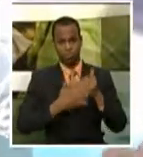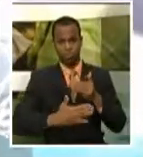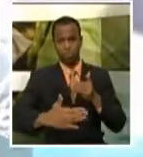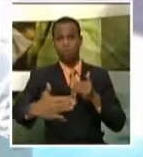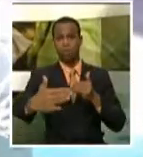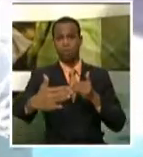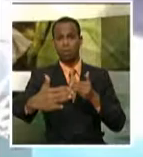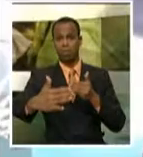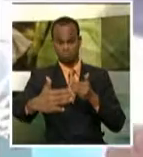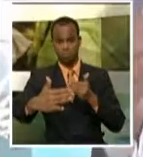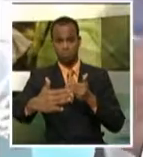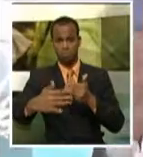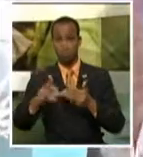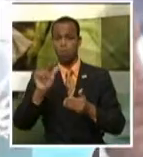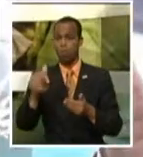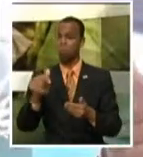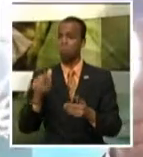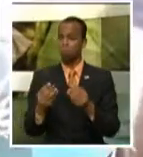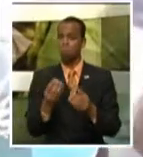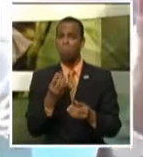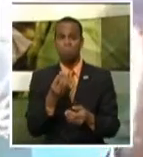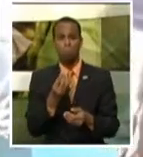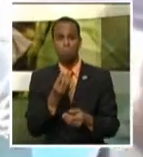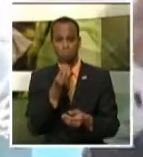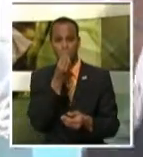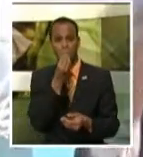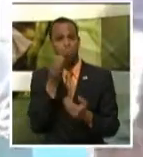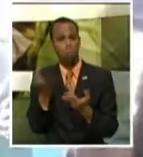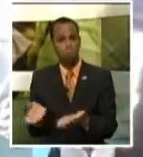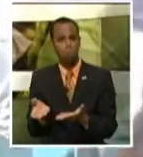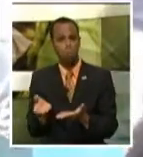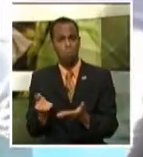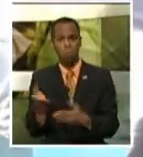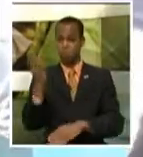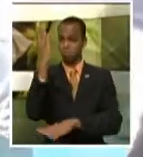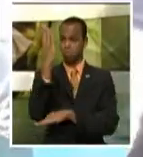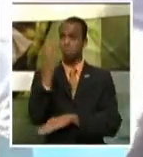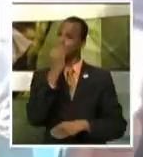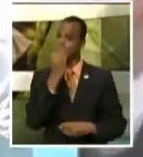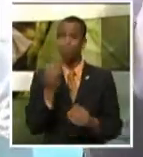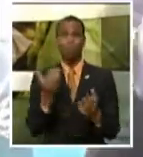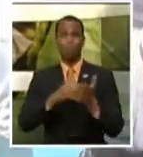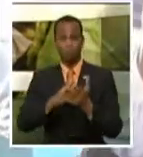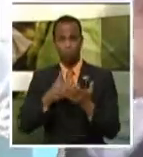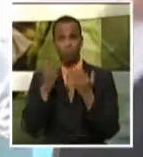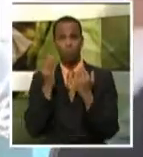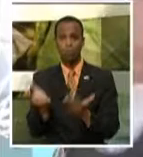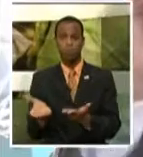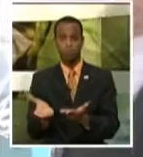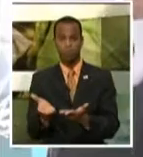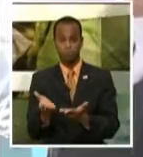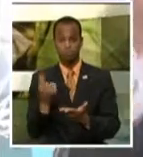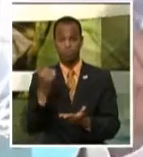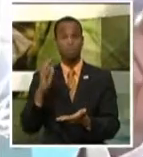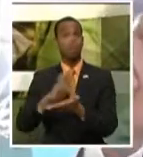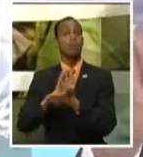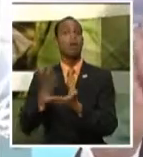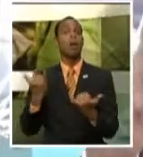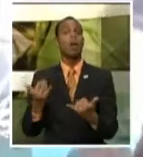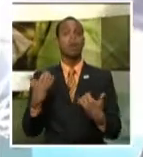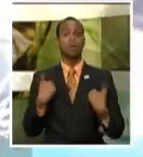escuela, que al mediodía reciban un almuerzo, una comida. Las escuelas ahora tienen comedores y